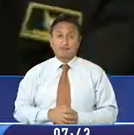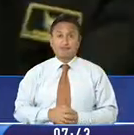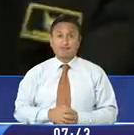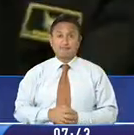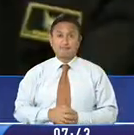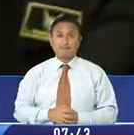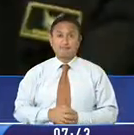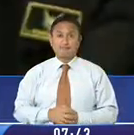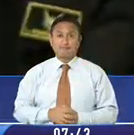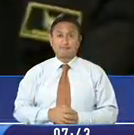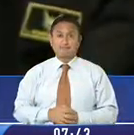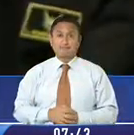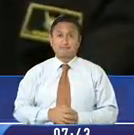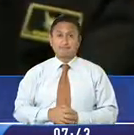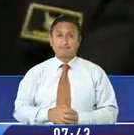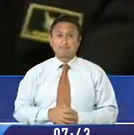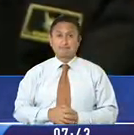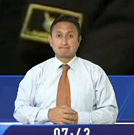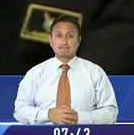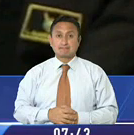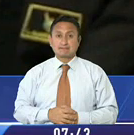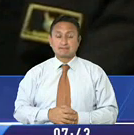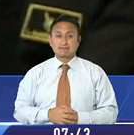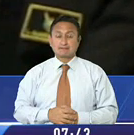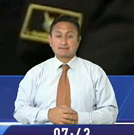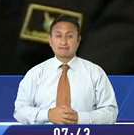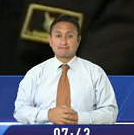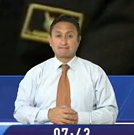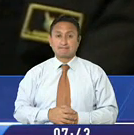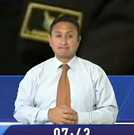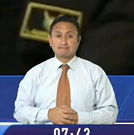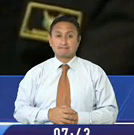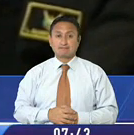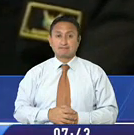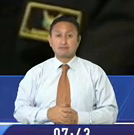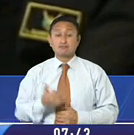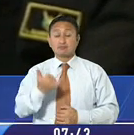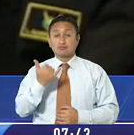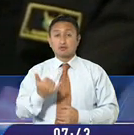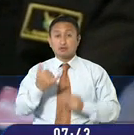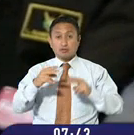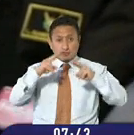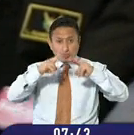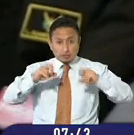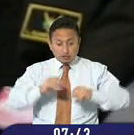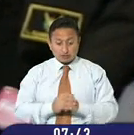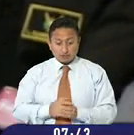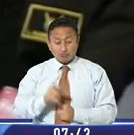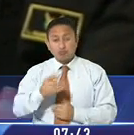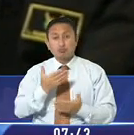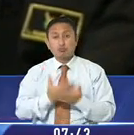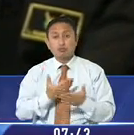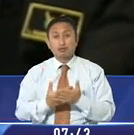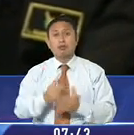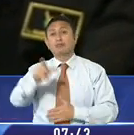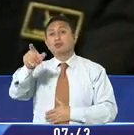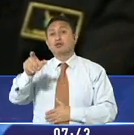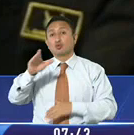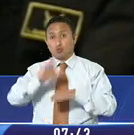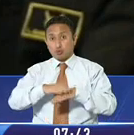A recabar vestigios que permitan identificar y dar con el paradero